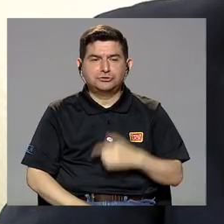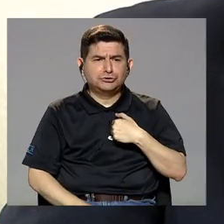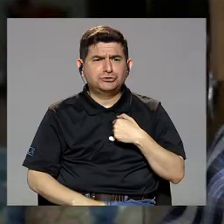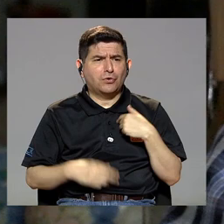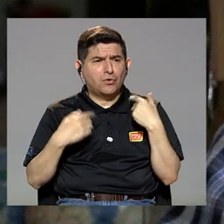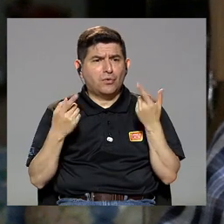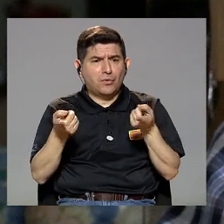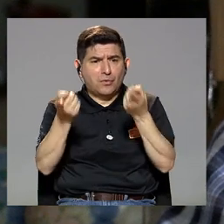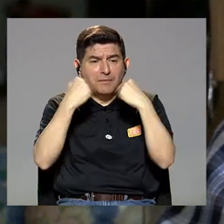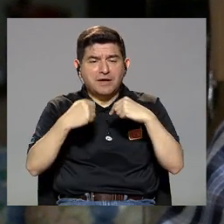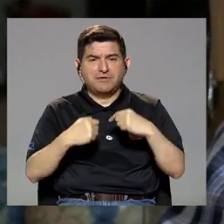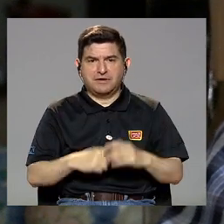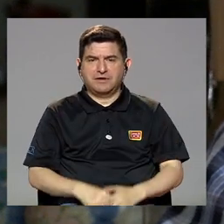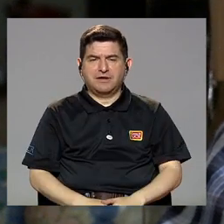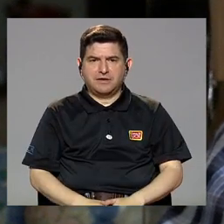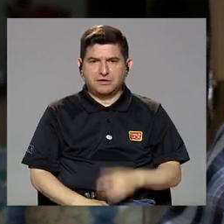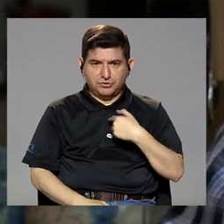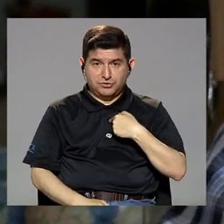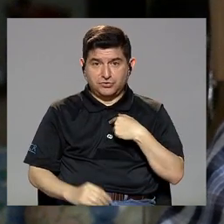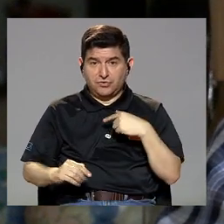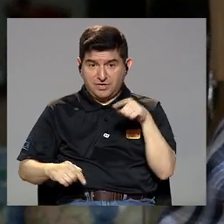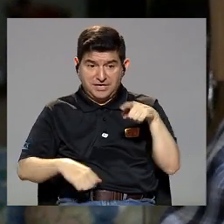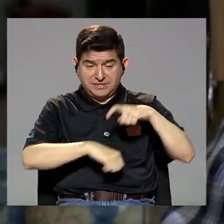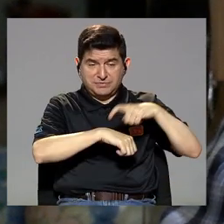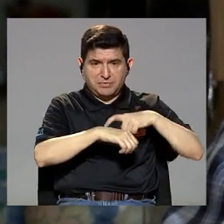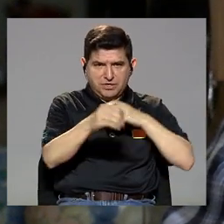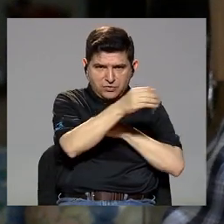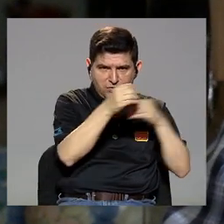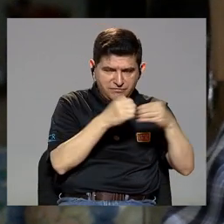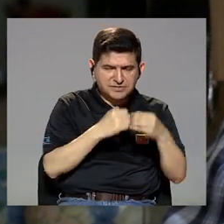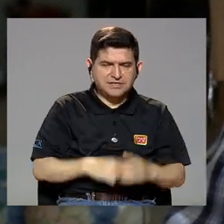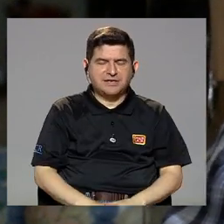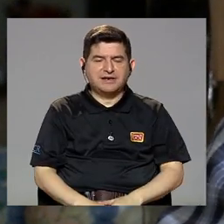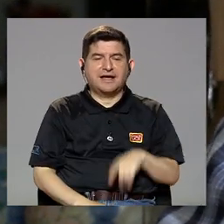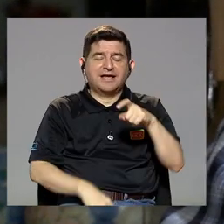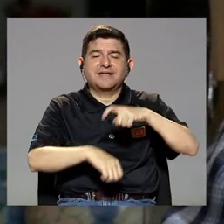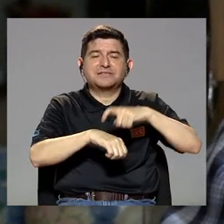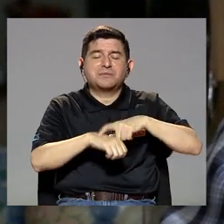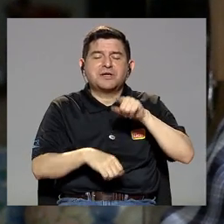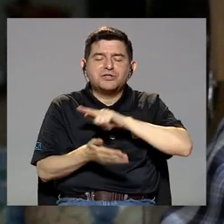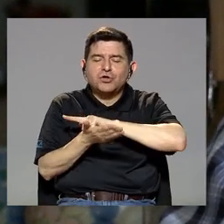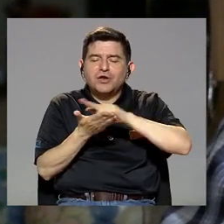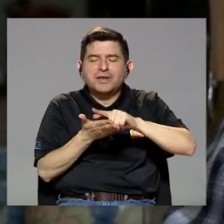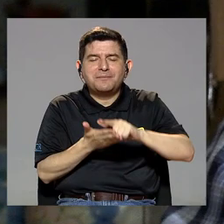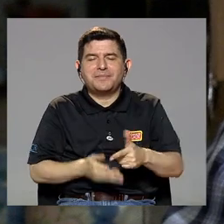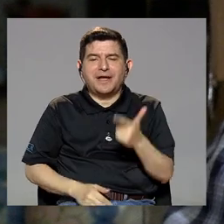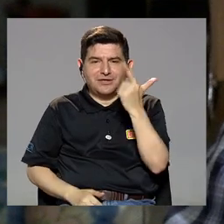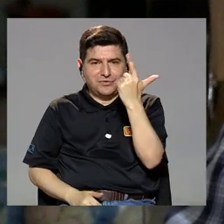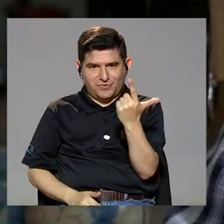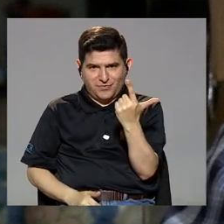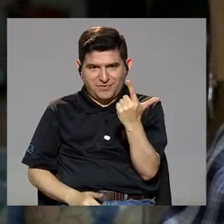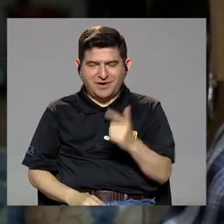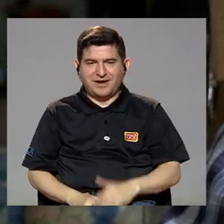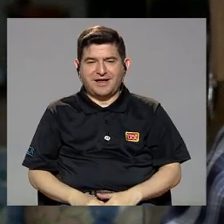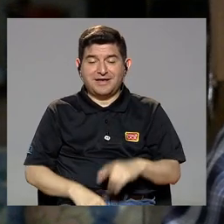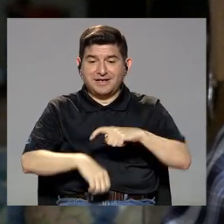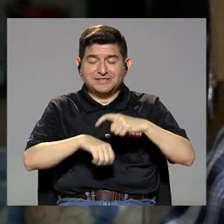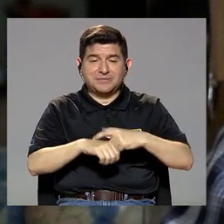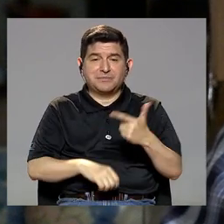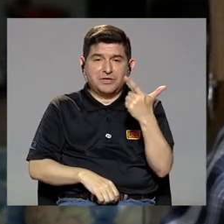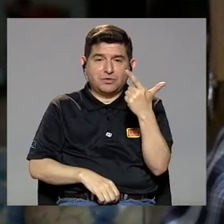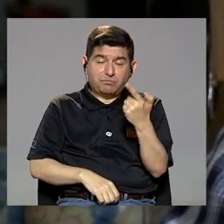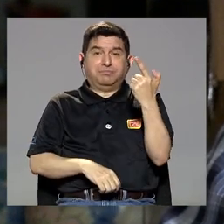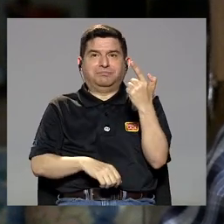porque estaba en oficina y cuando llegué era que la vida estaba limpiando un arma y se le disparó una